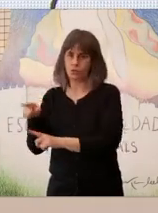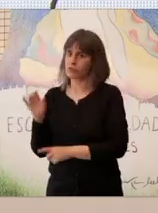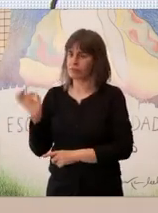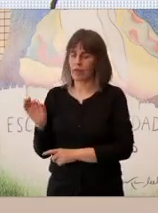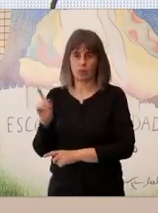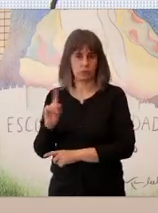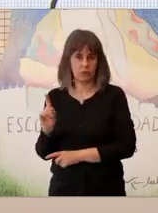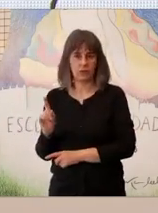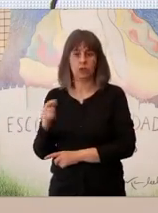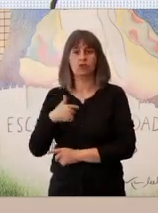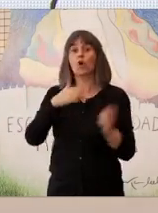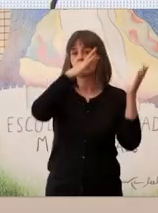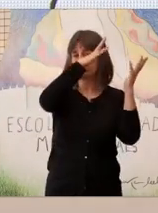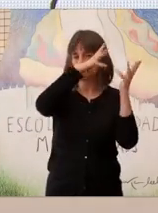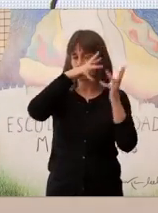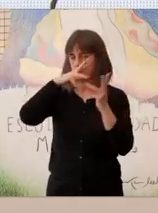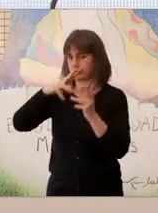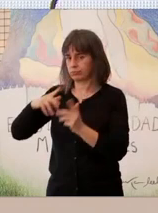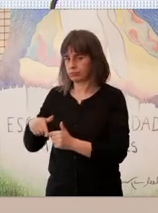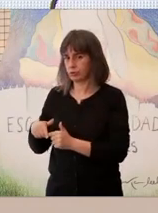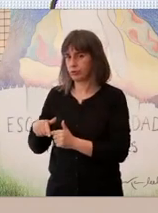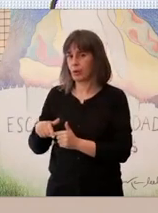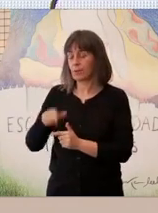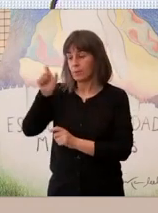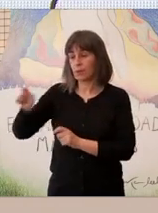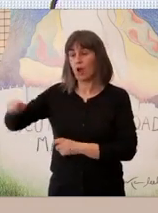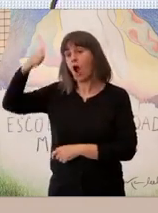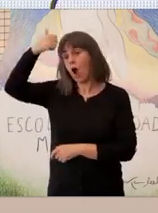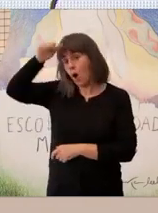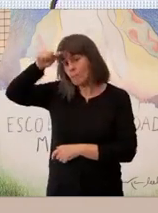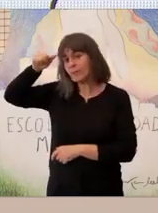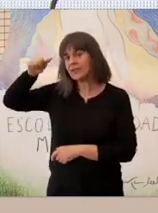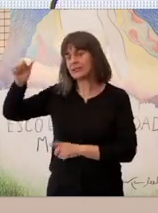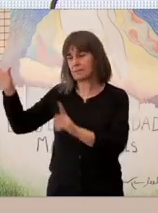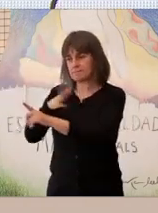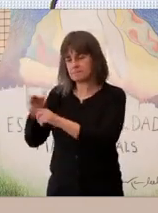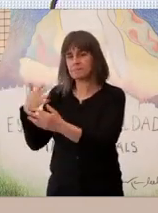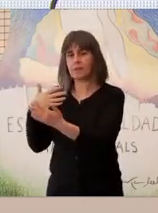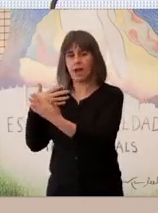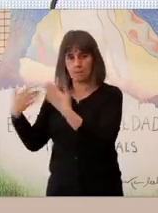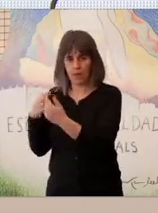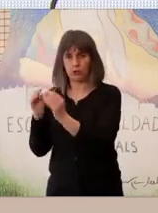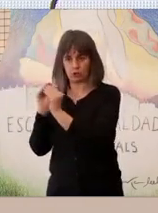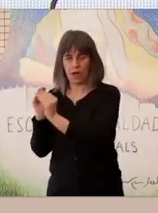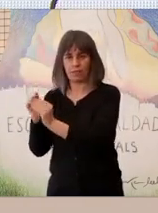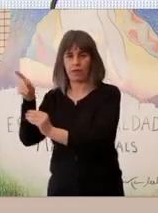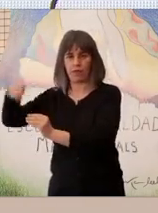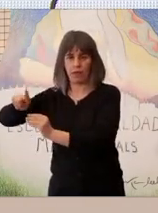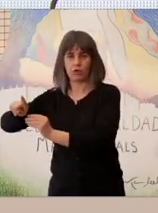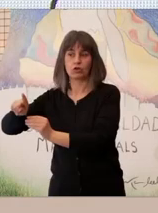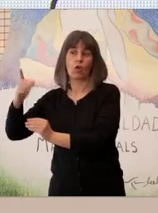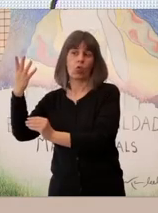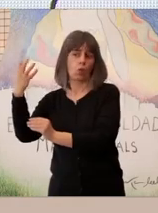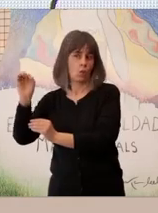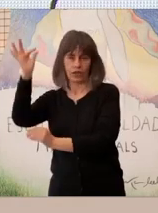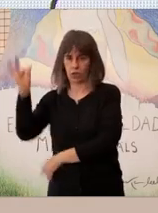cuentas semestral, y de todos los feminicidas del año 22, que eran 50 según nuestros